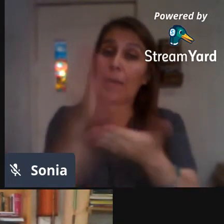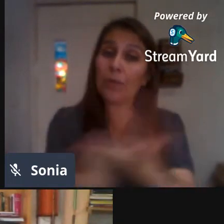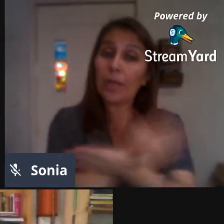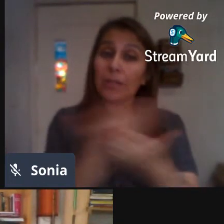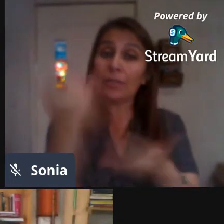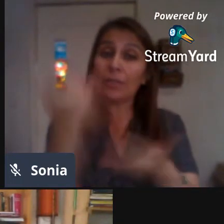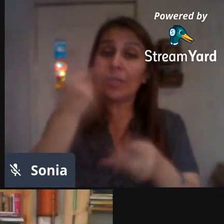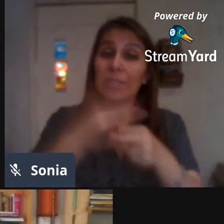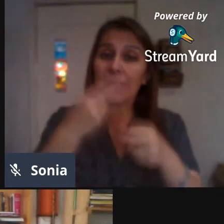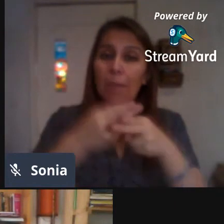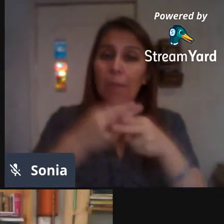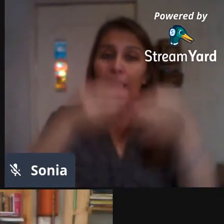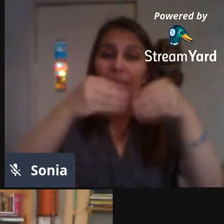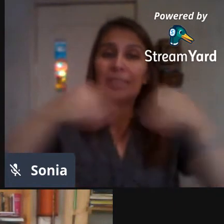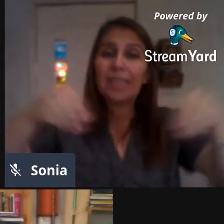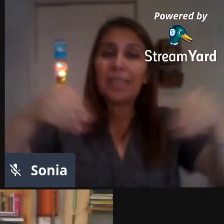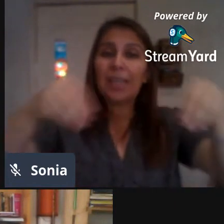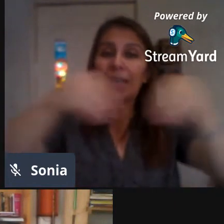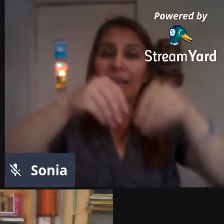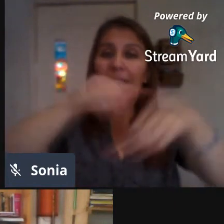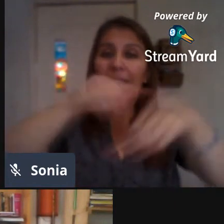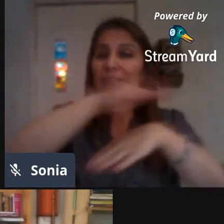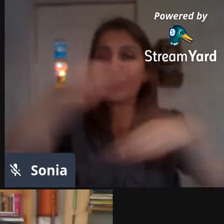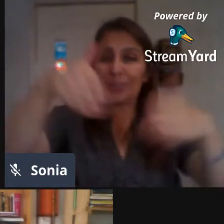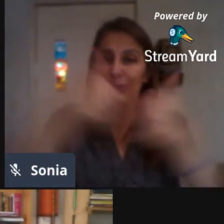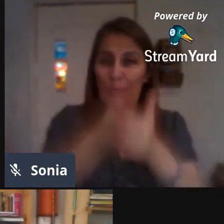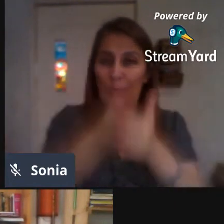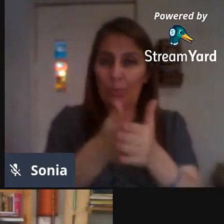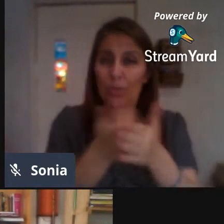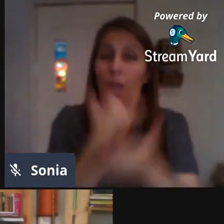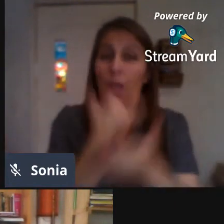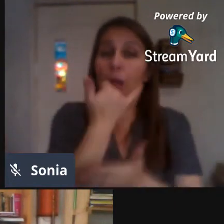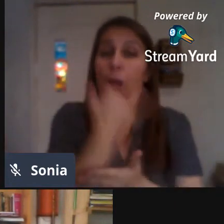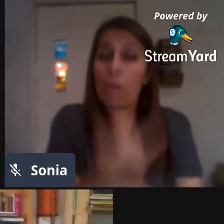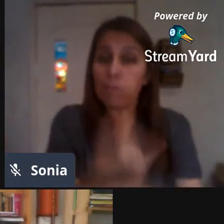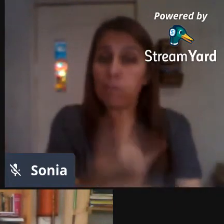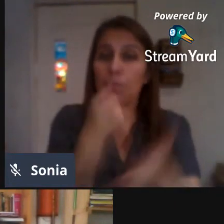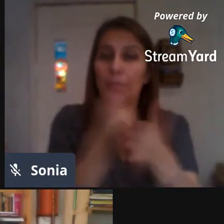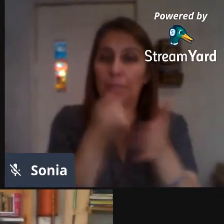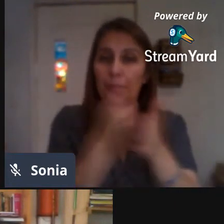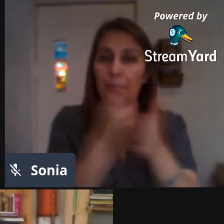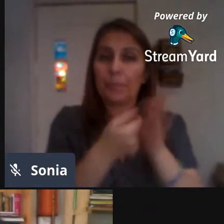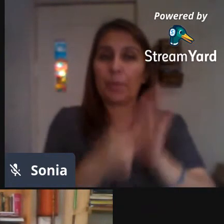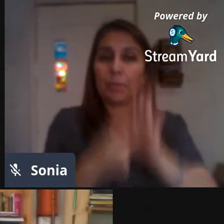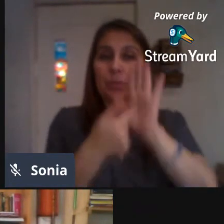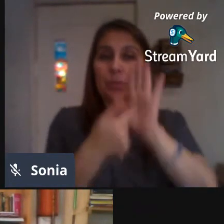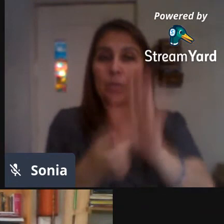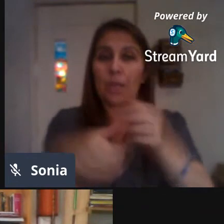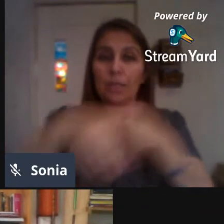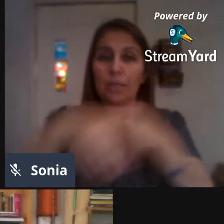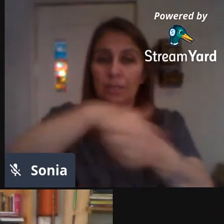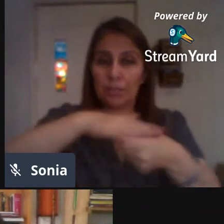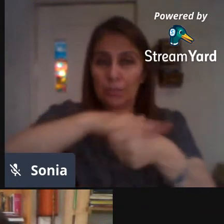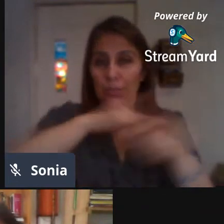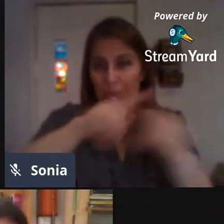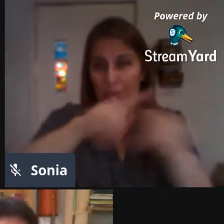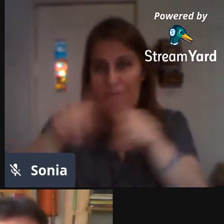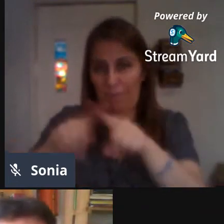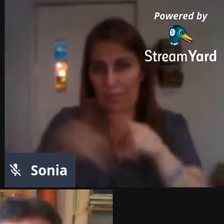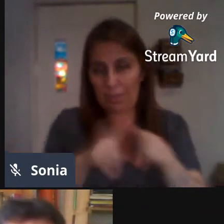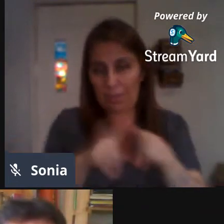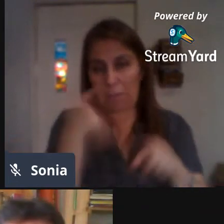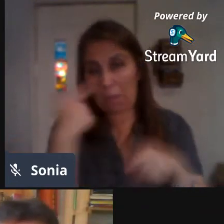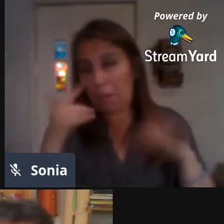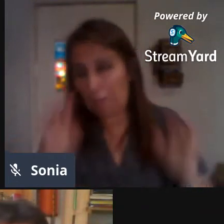sí y en esa tierra de todos tratamos de recrear un poco esa situación entonces vamos a ver cómo